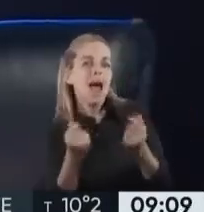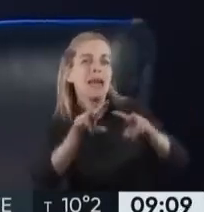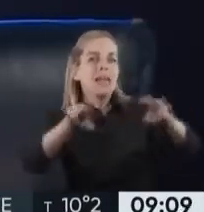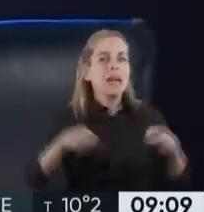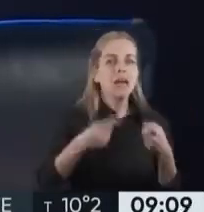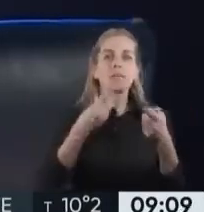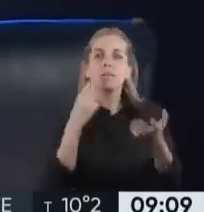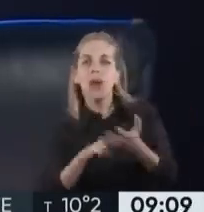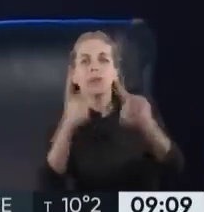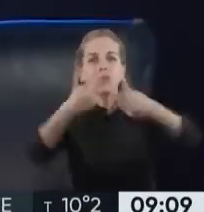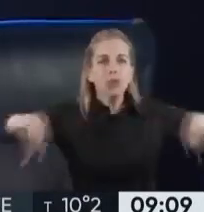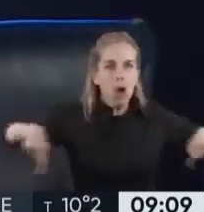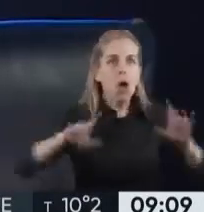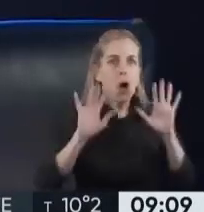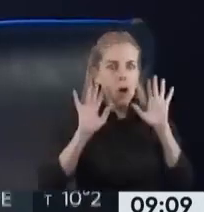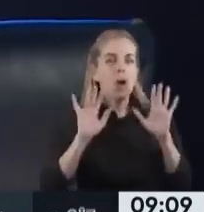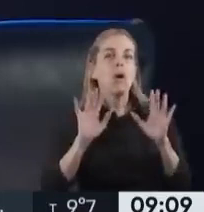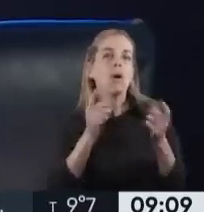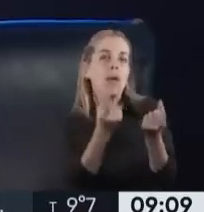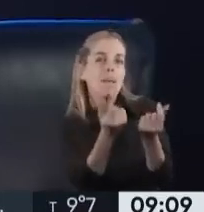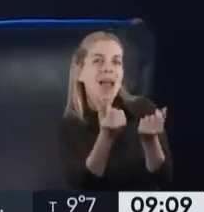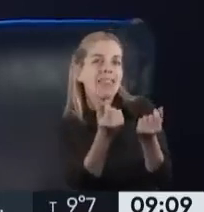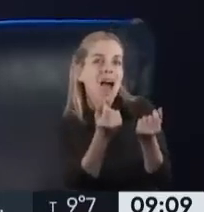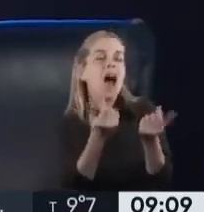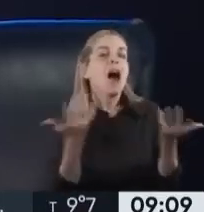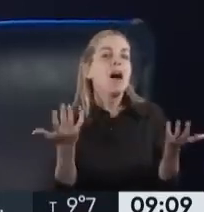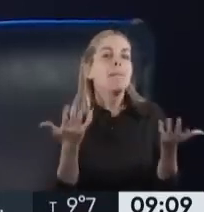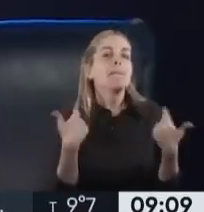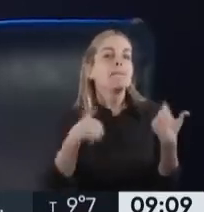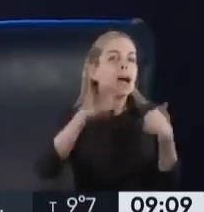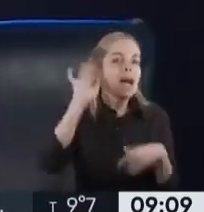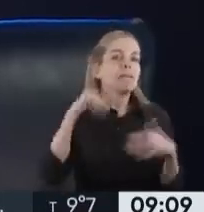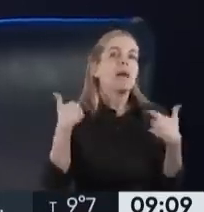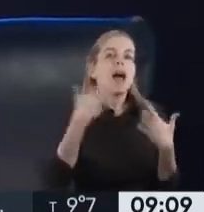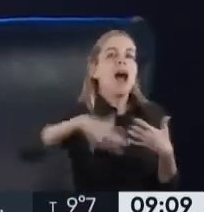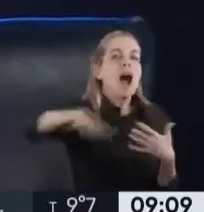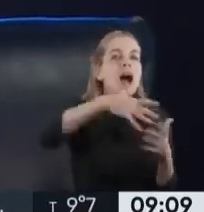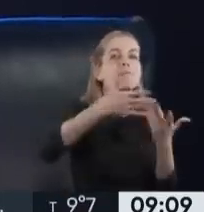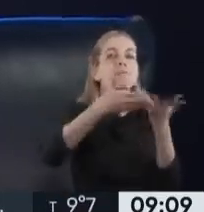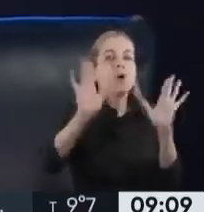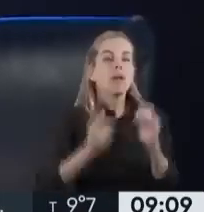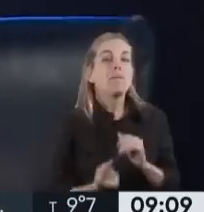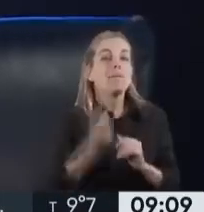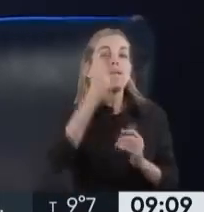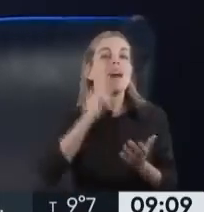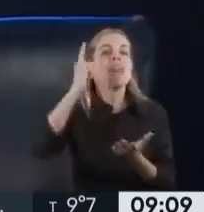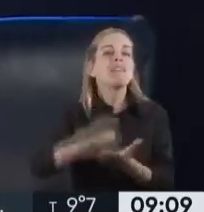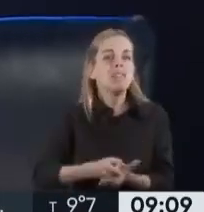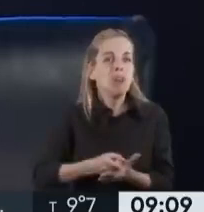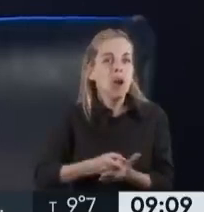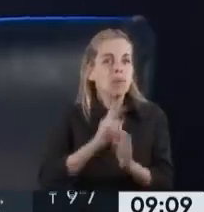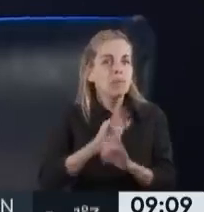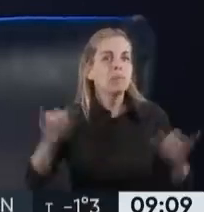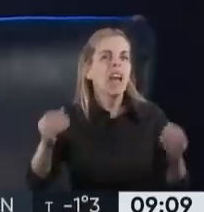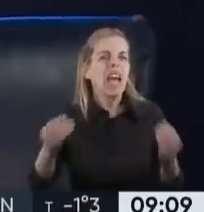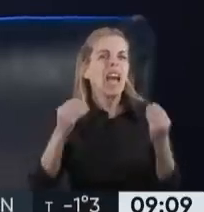solvencia y el prestigio del sector público en ese sentido la primera medida que nosotros vamos a adoptar es que